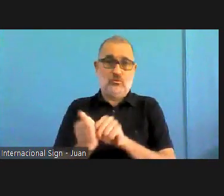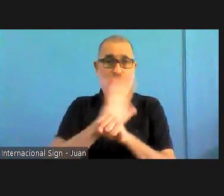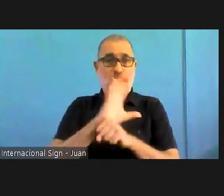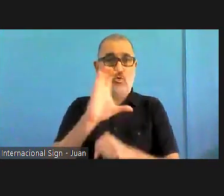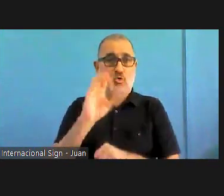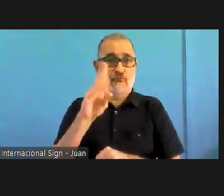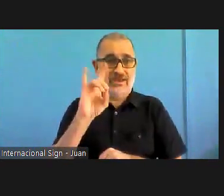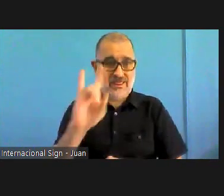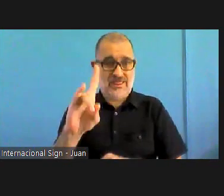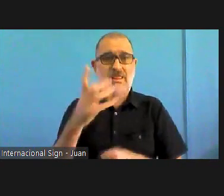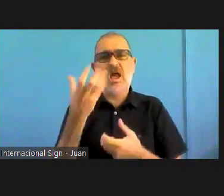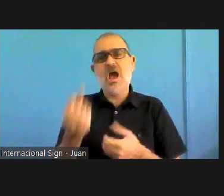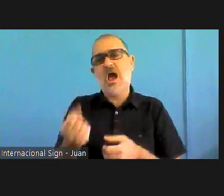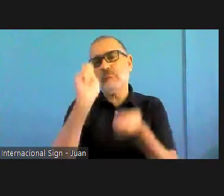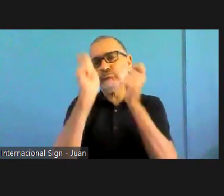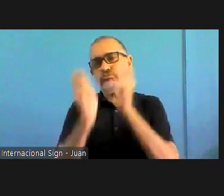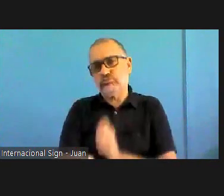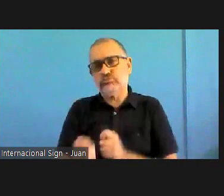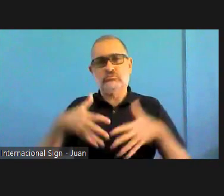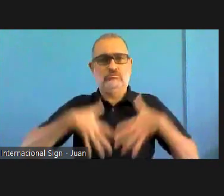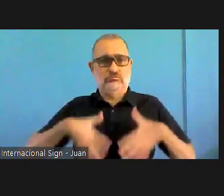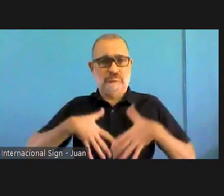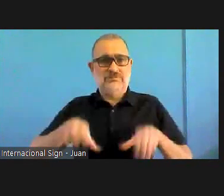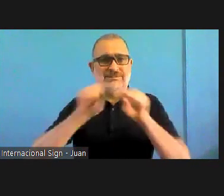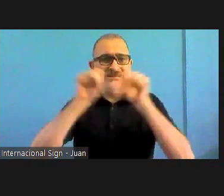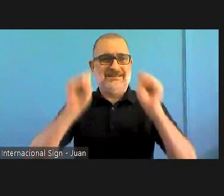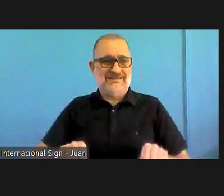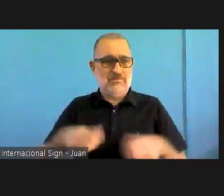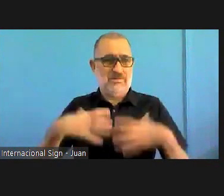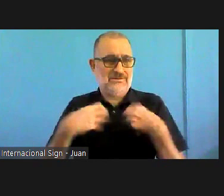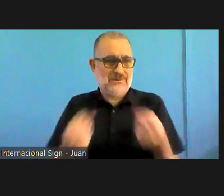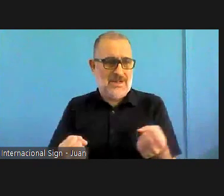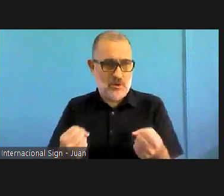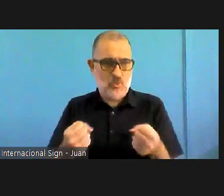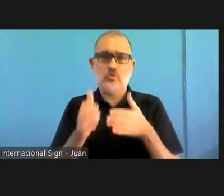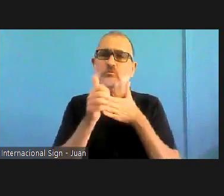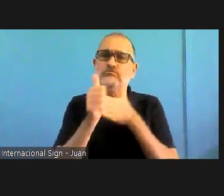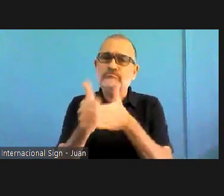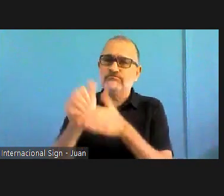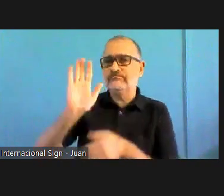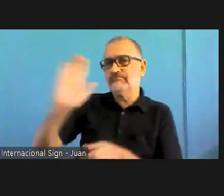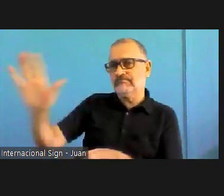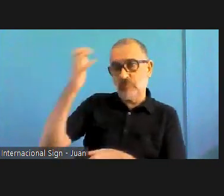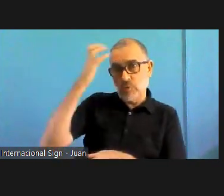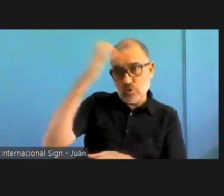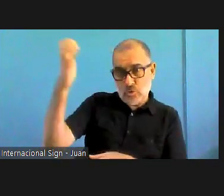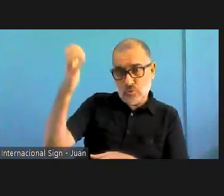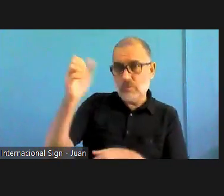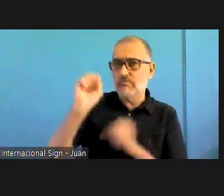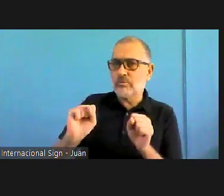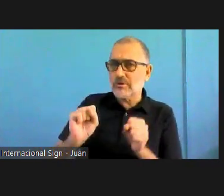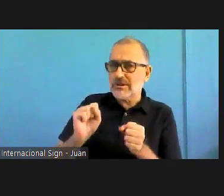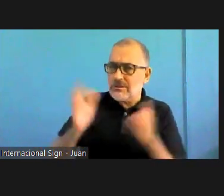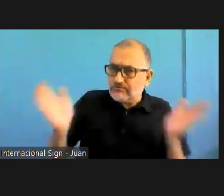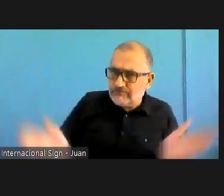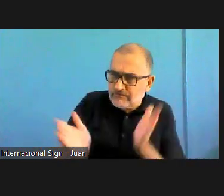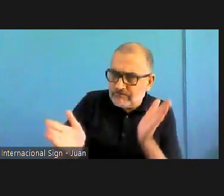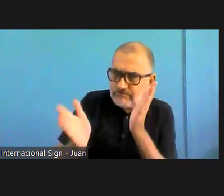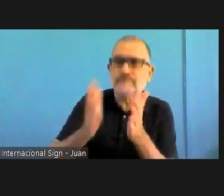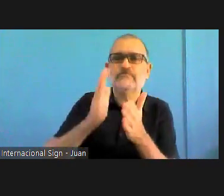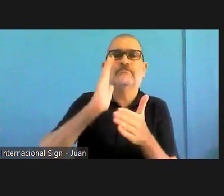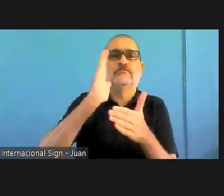momento en que se vieron afectados los diferentes componentes de nuestro sistema de salud y el mecanismo de entrega de servicios. Y